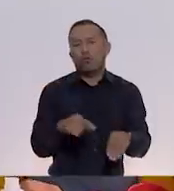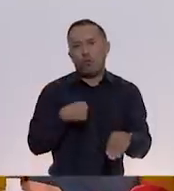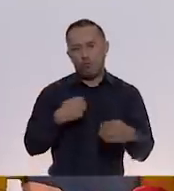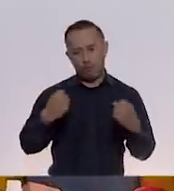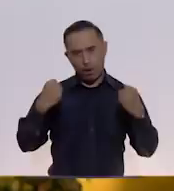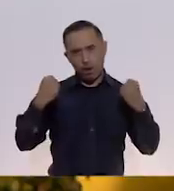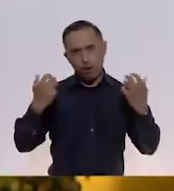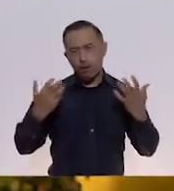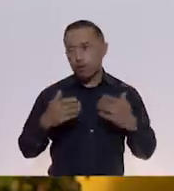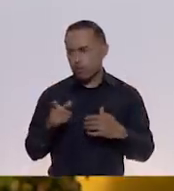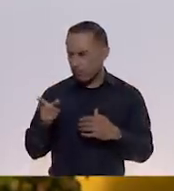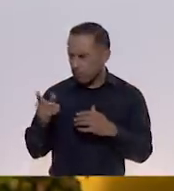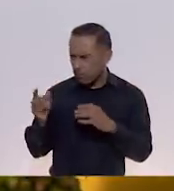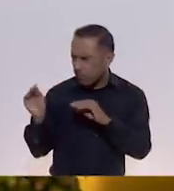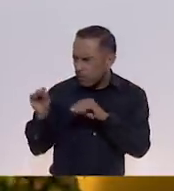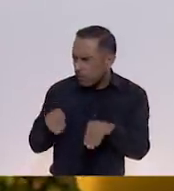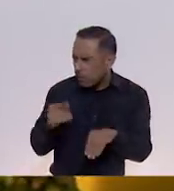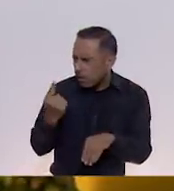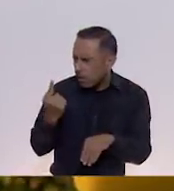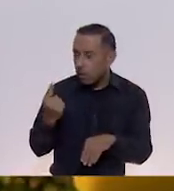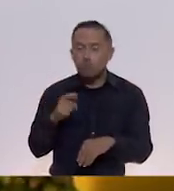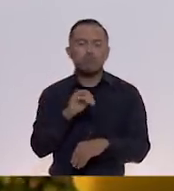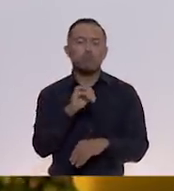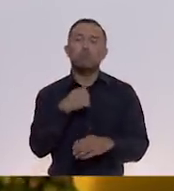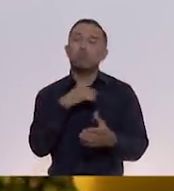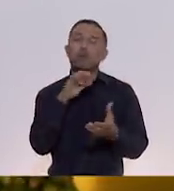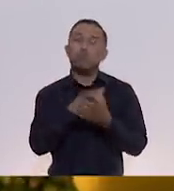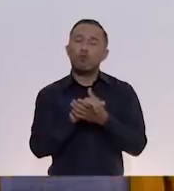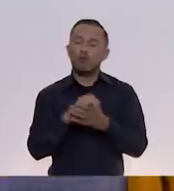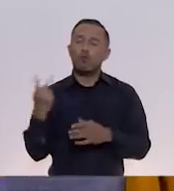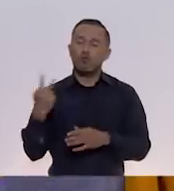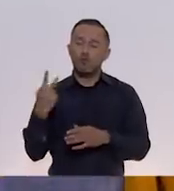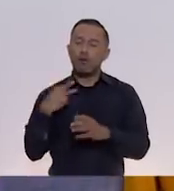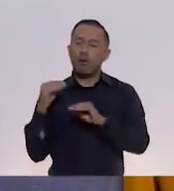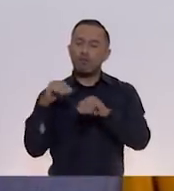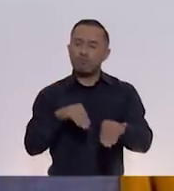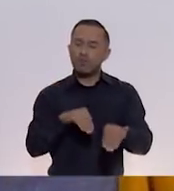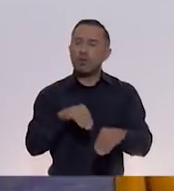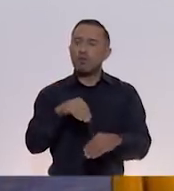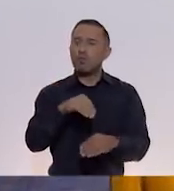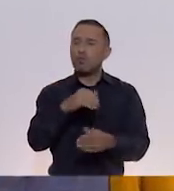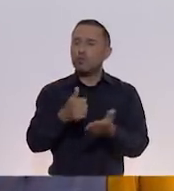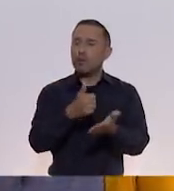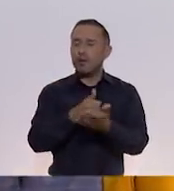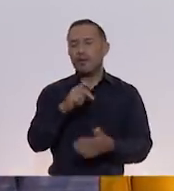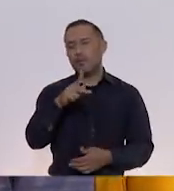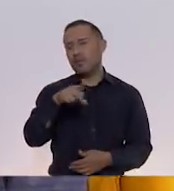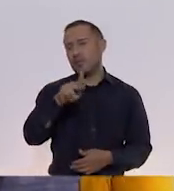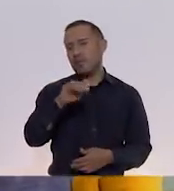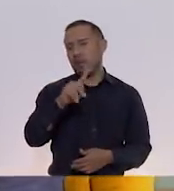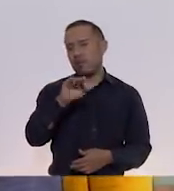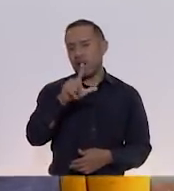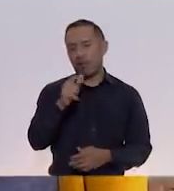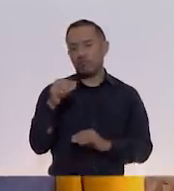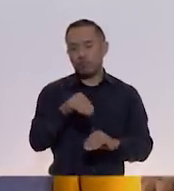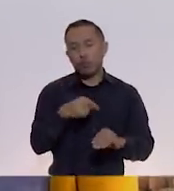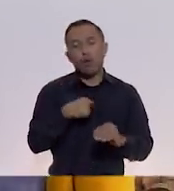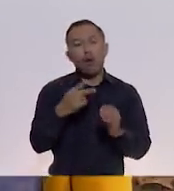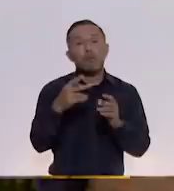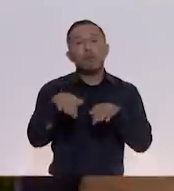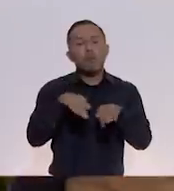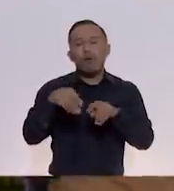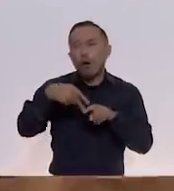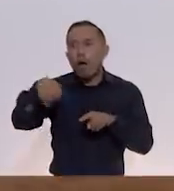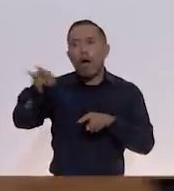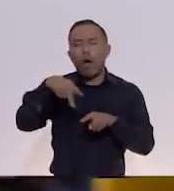¿Mudanza? Sí, es que mi esposo y yo nos vamos a venir a vivir acá, a Quipatla, para que yo pueda estar más cerca de mi trabajo. Bueno, ahorita vengo. Voy a ver